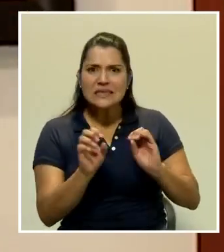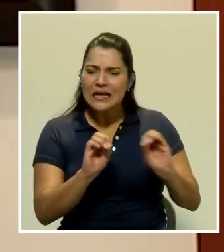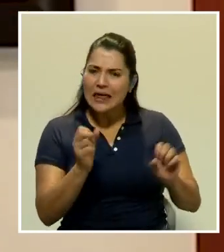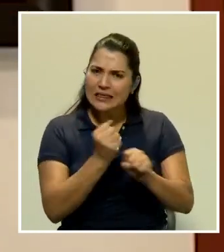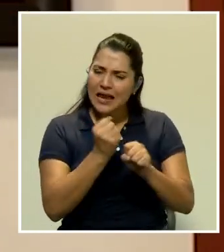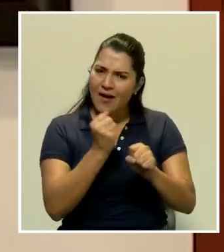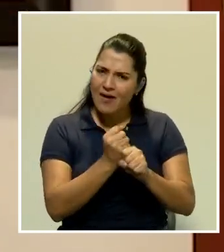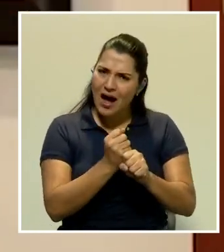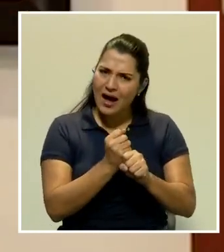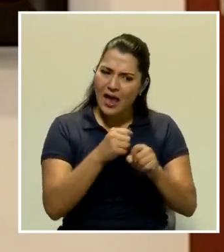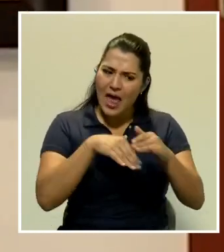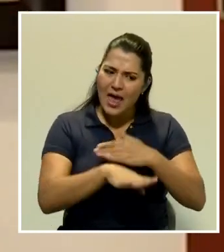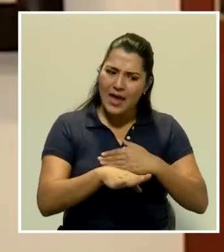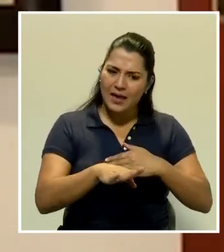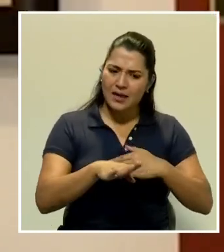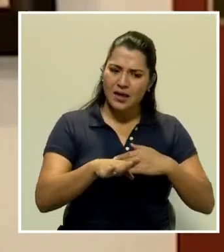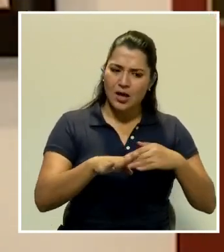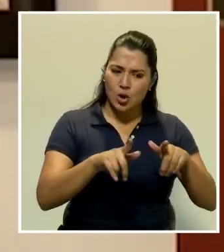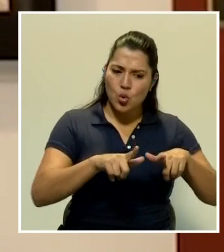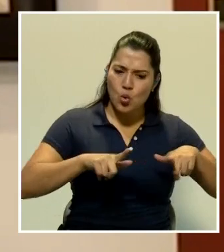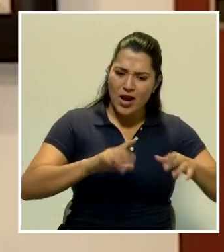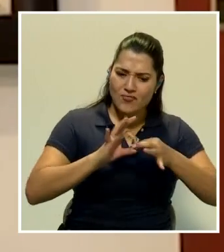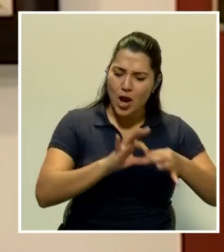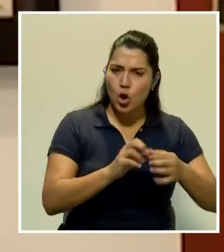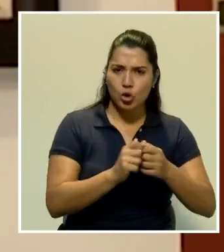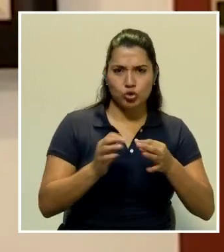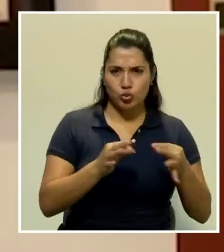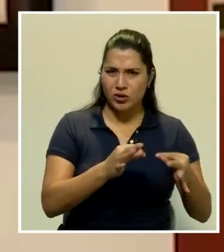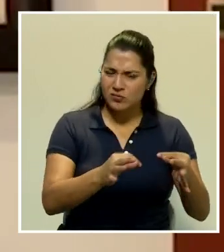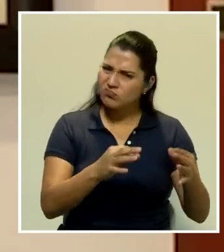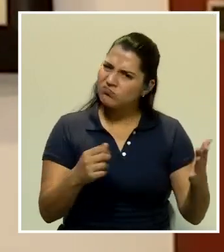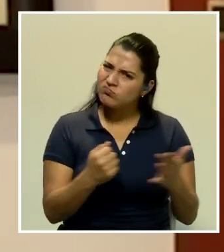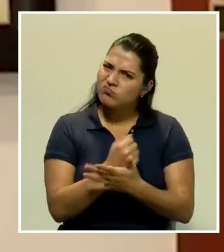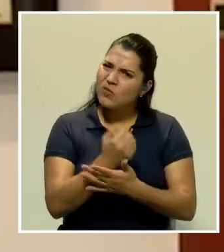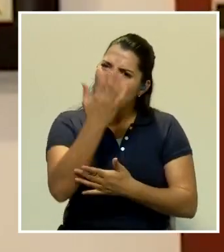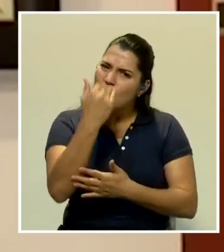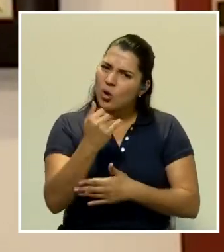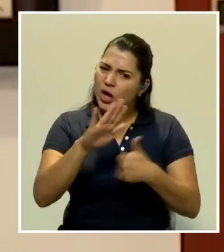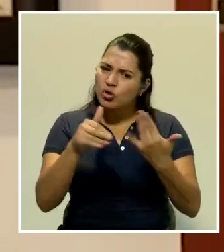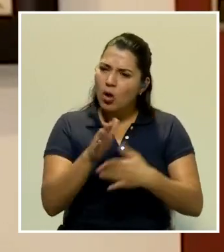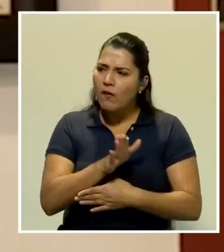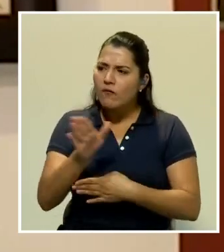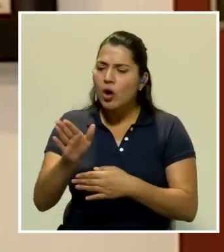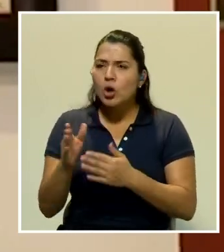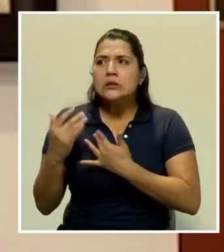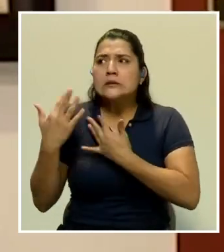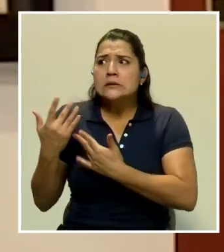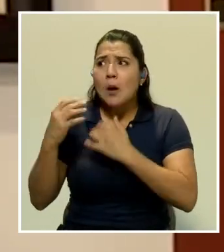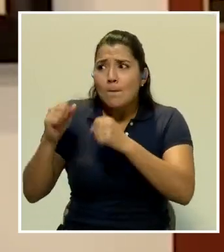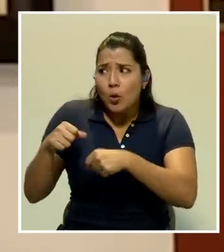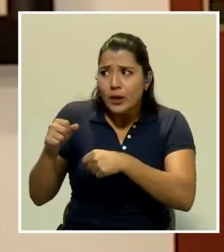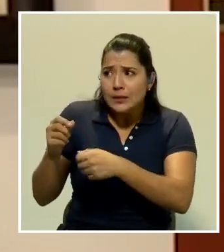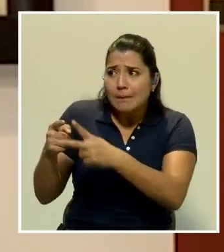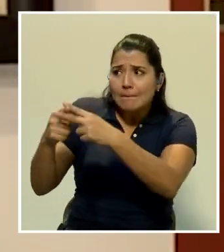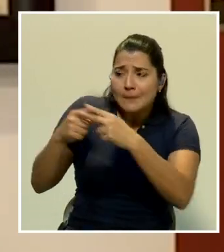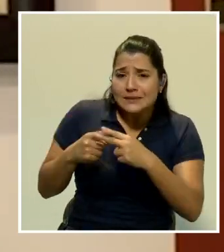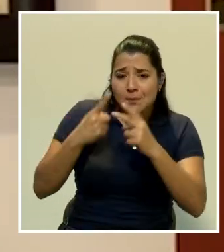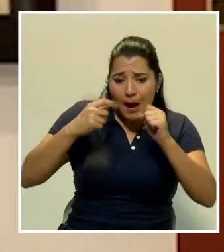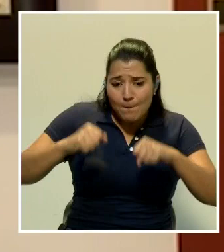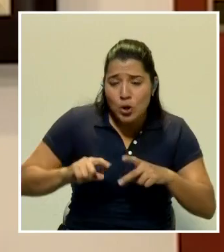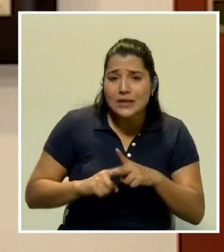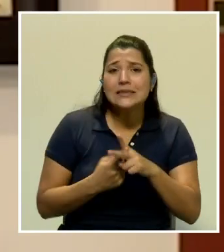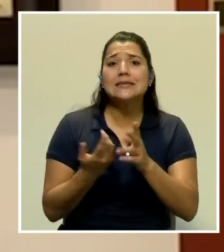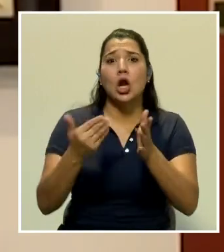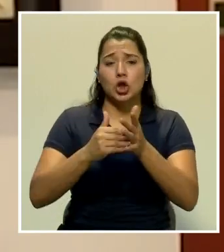lamentable porque todos fueron con la esperanza de poder recibir ayuda económica para poder iniciar o levantar sus empresas después de esta